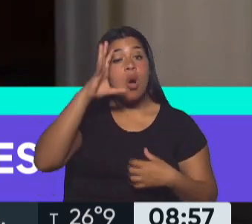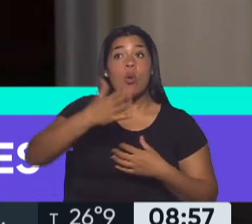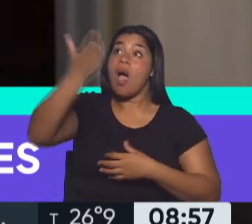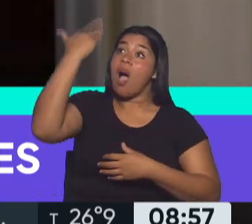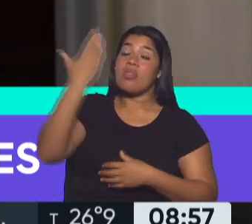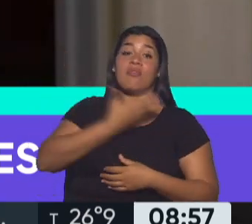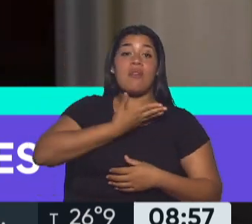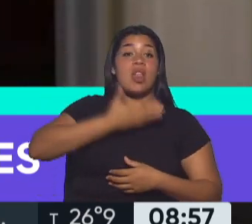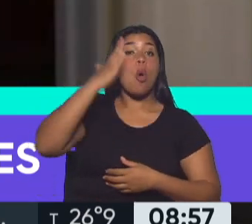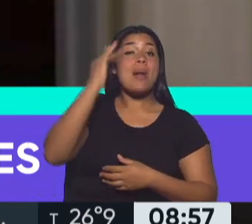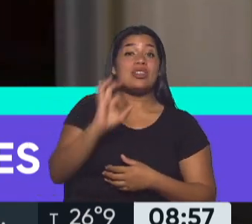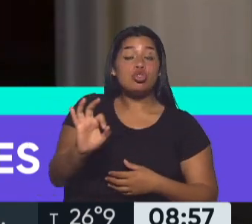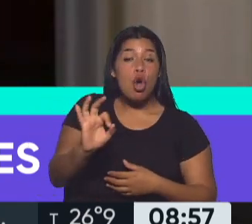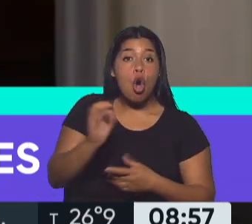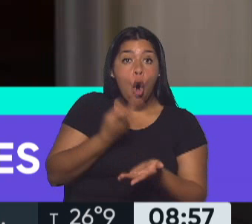febrero-marzo.